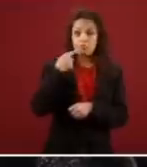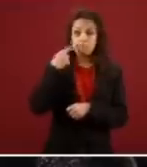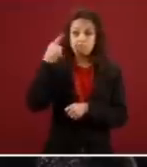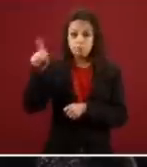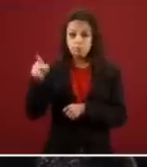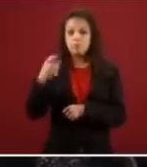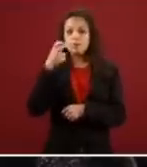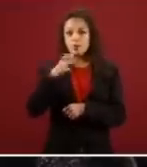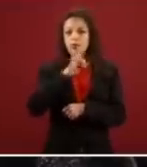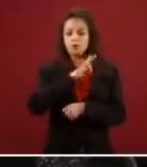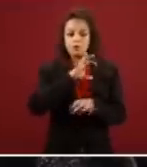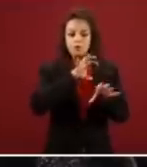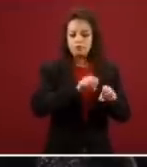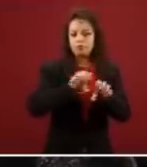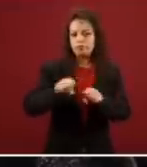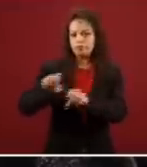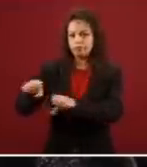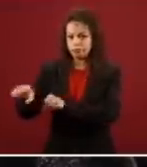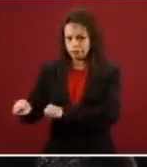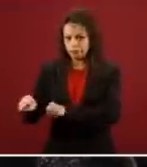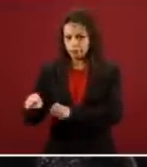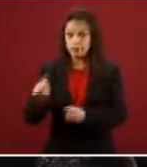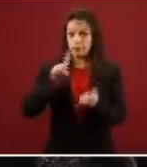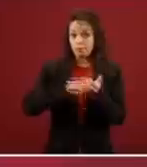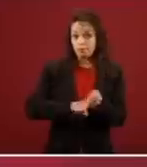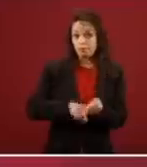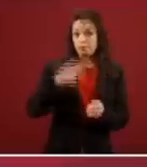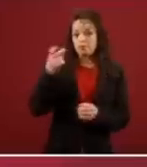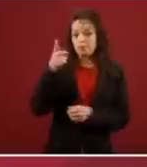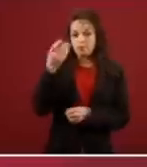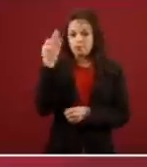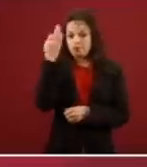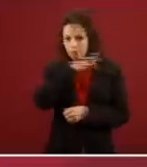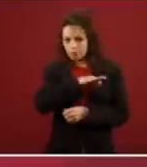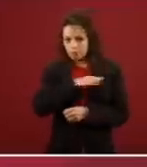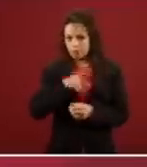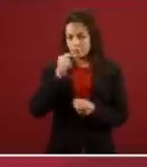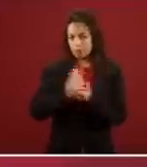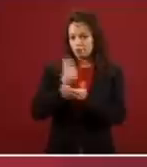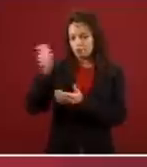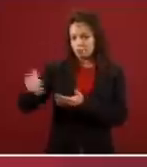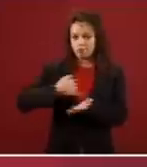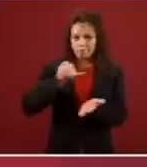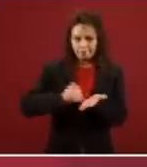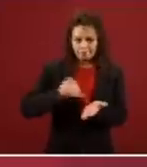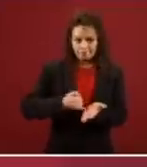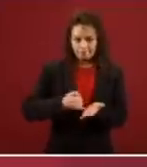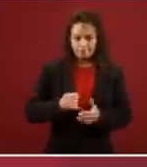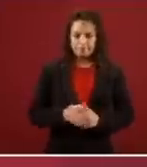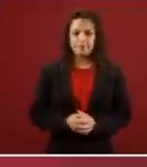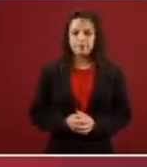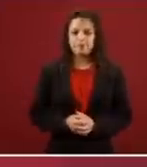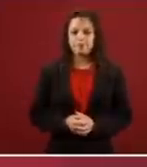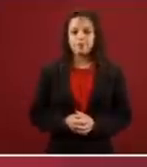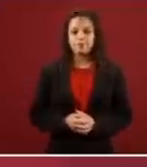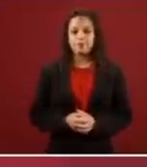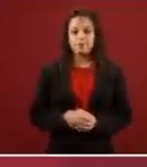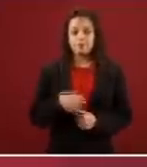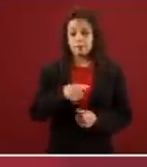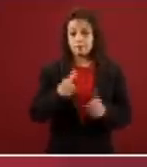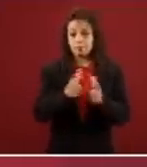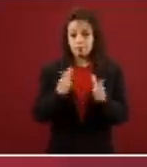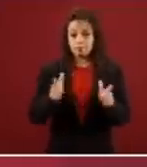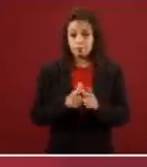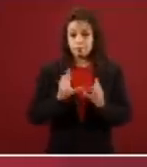delincuencia organizada en el caso de defraudación fiscal. Se comete el delito de delincuencia organizada